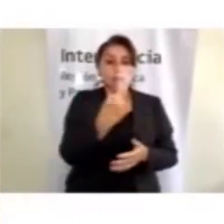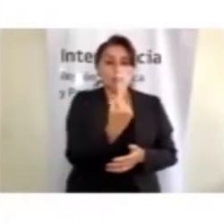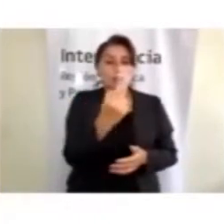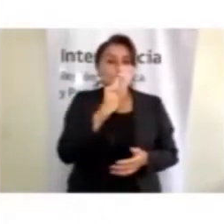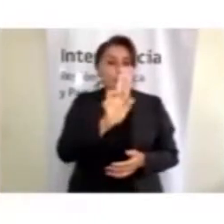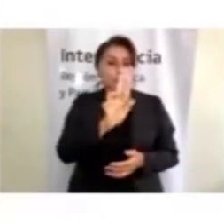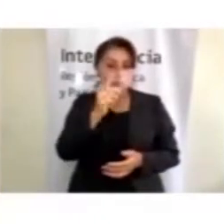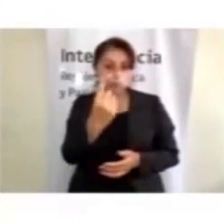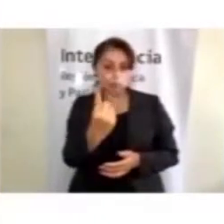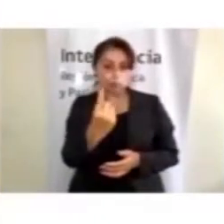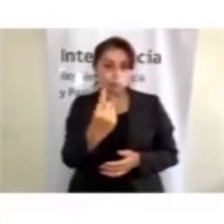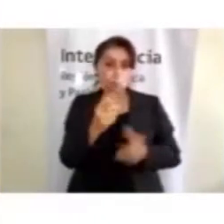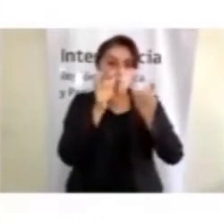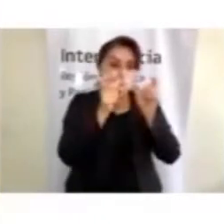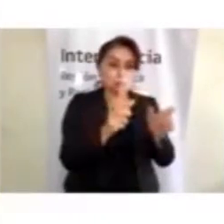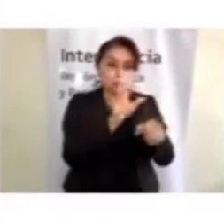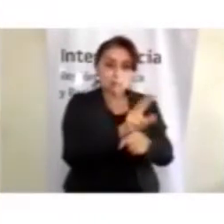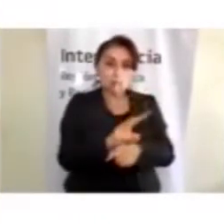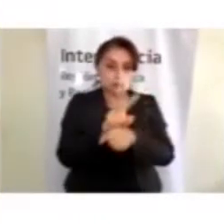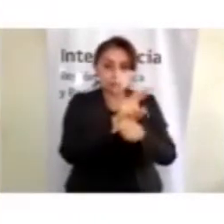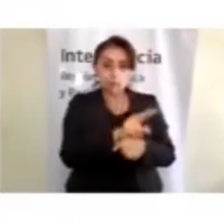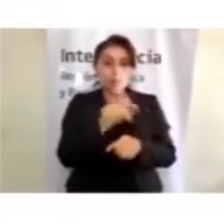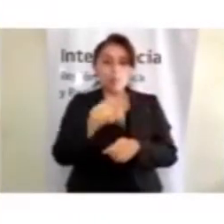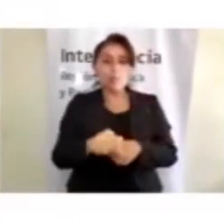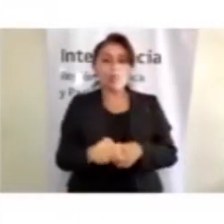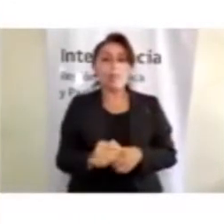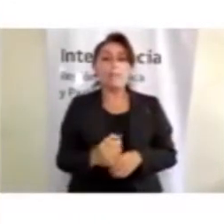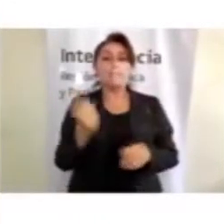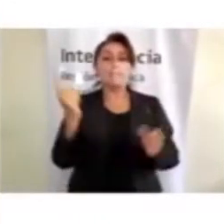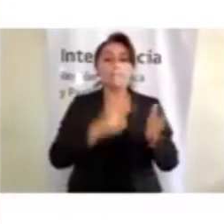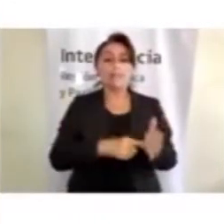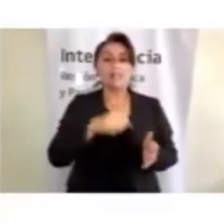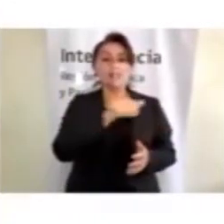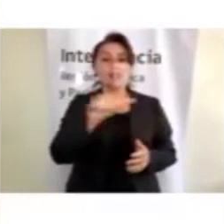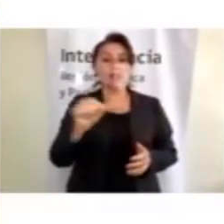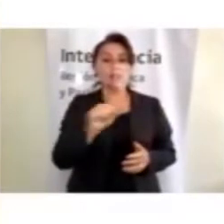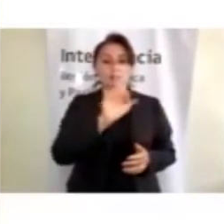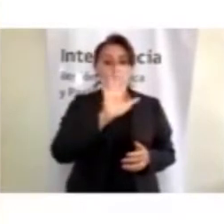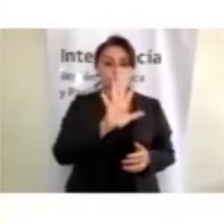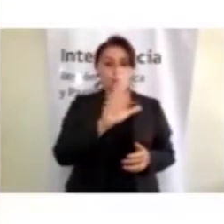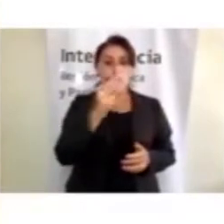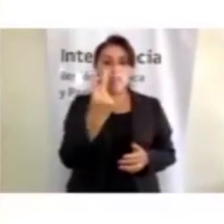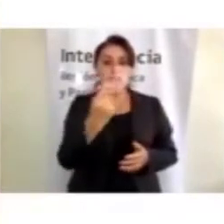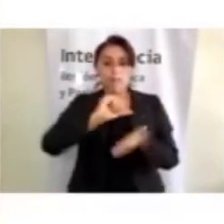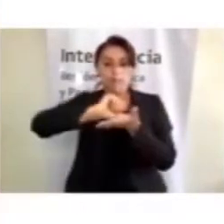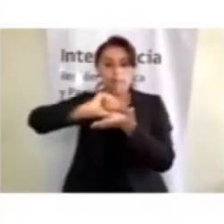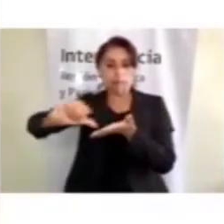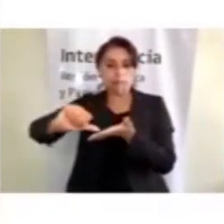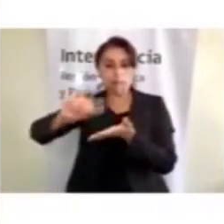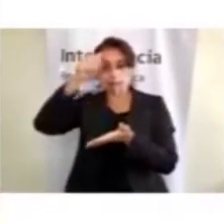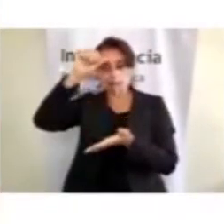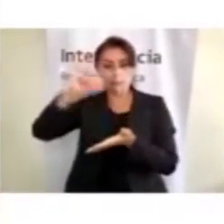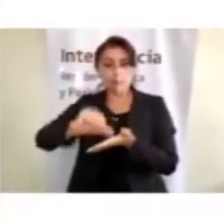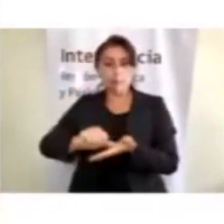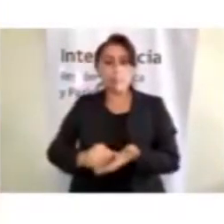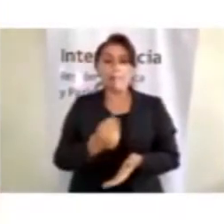574.191 fiscalizaciones y de esas tenemos 1.652 sumarios, o